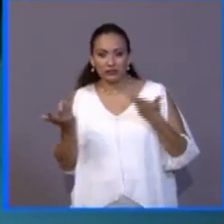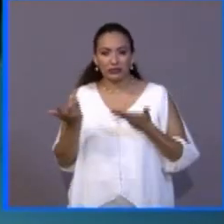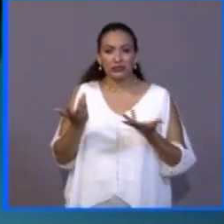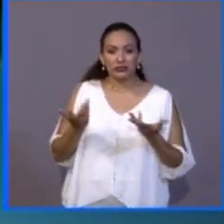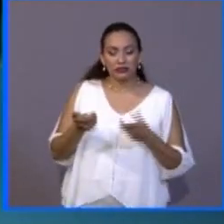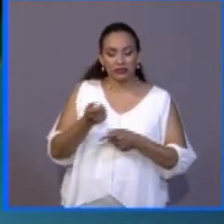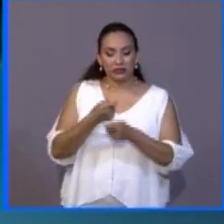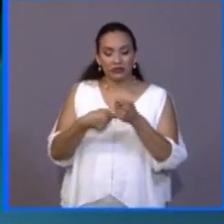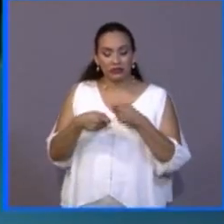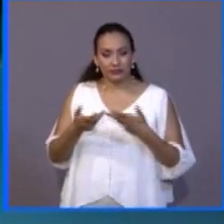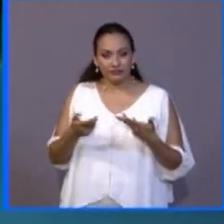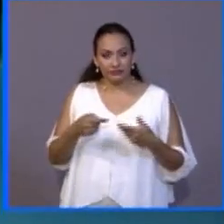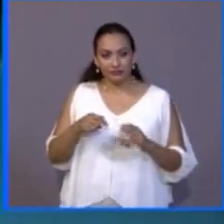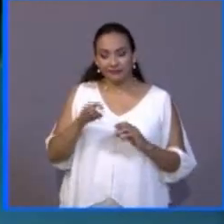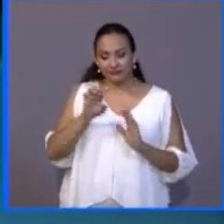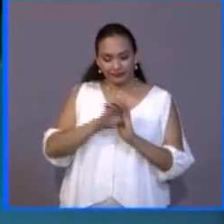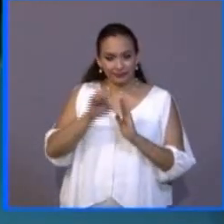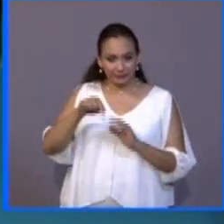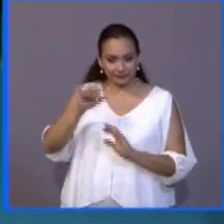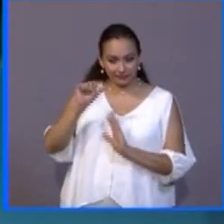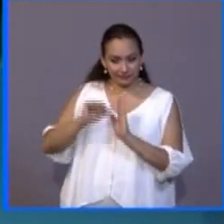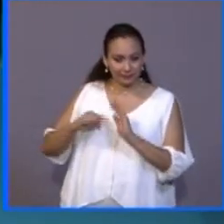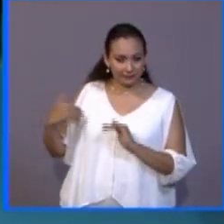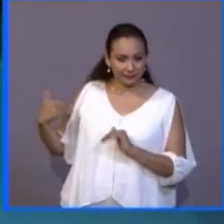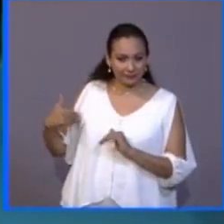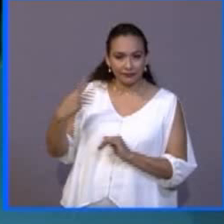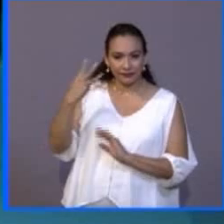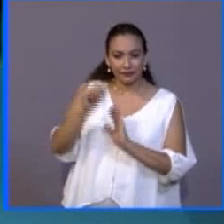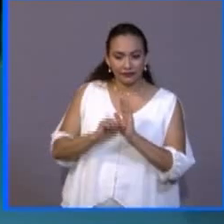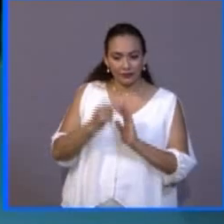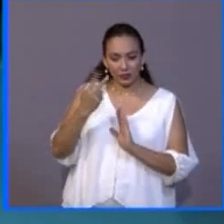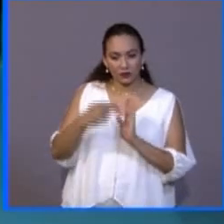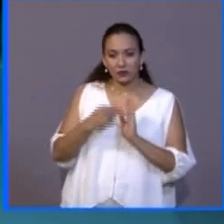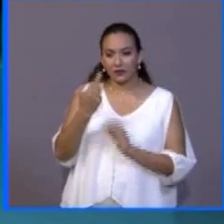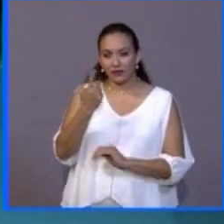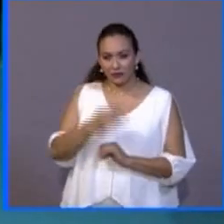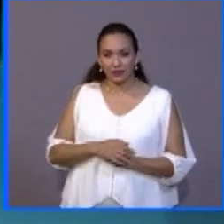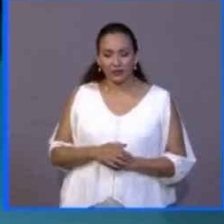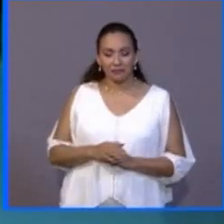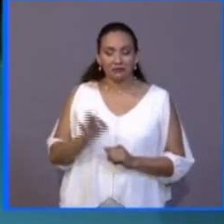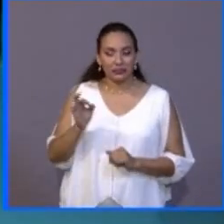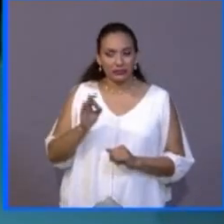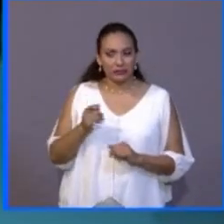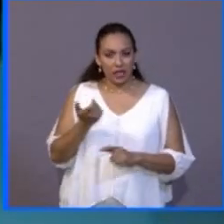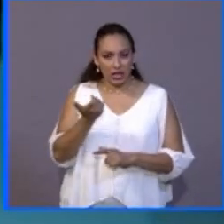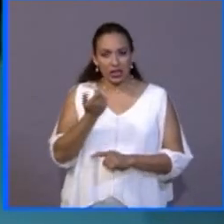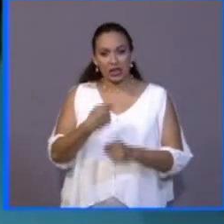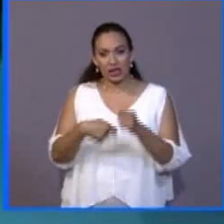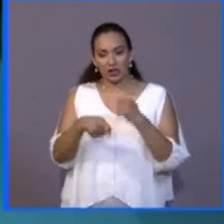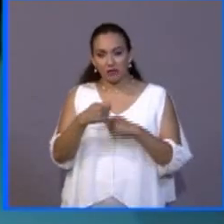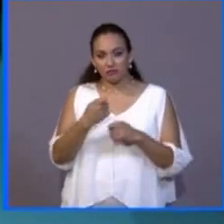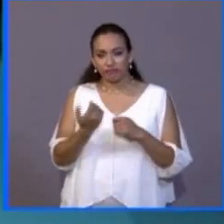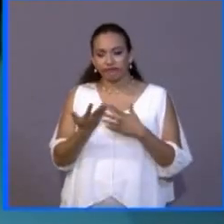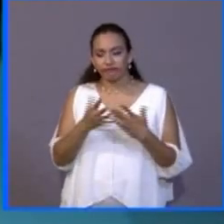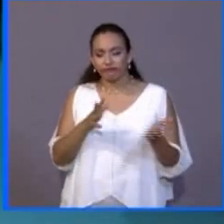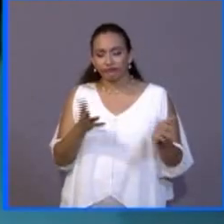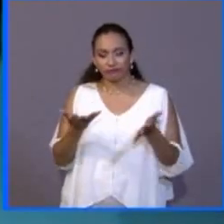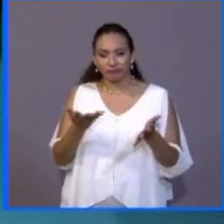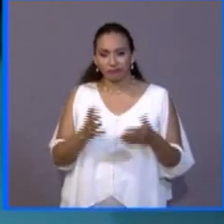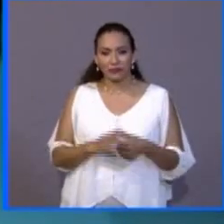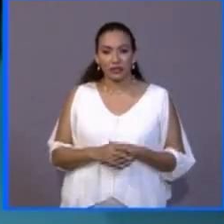en este trimestre 2025 en un nivel de